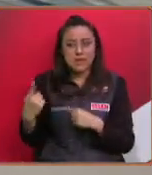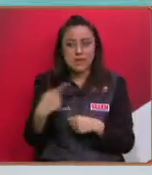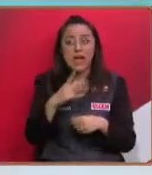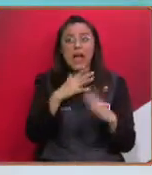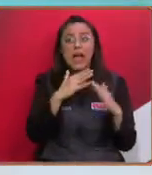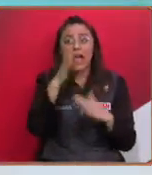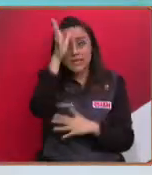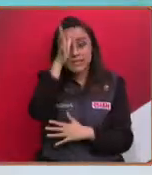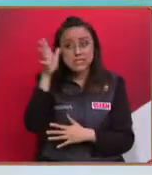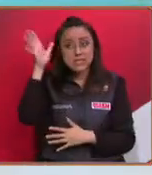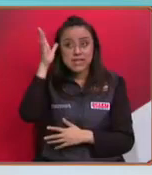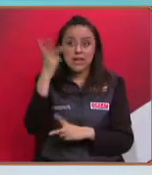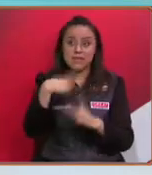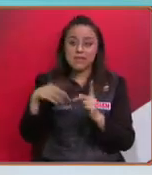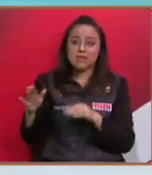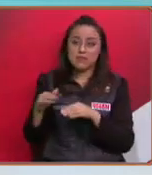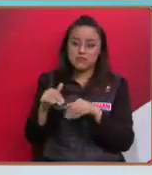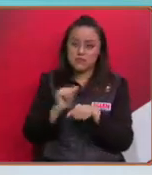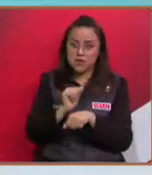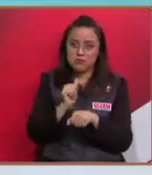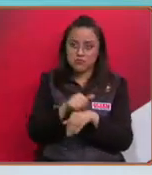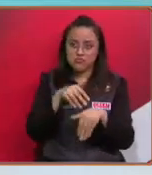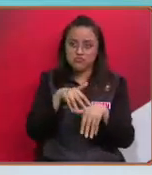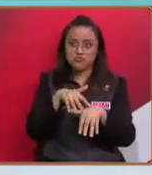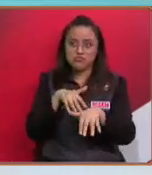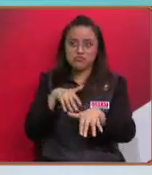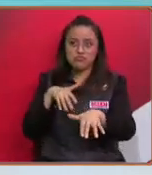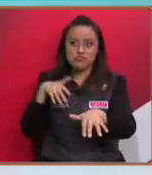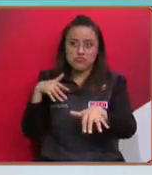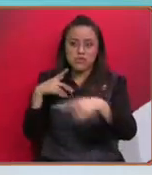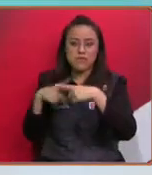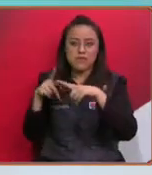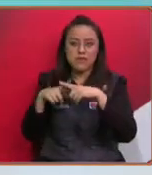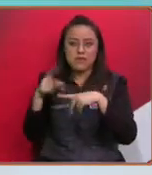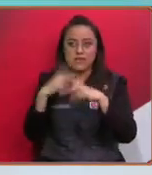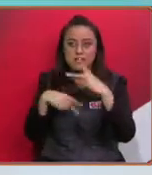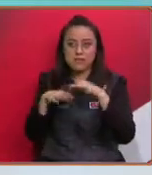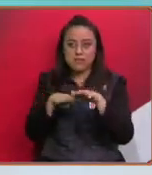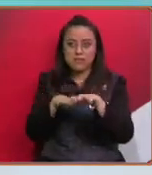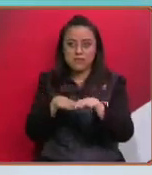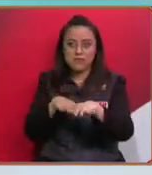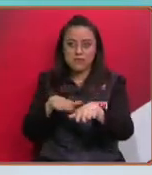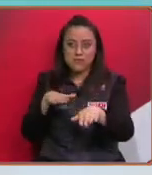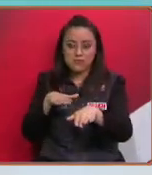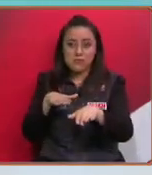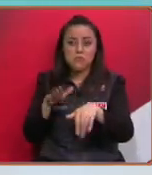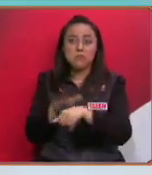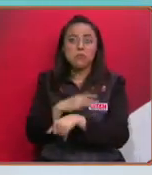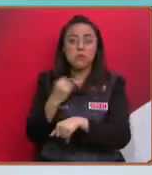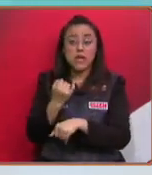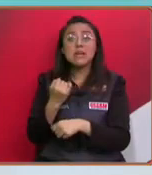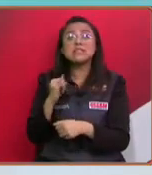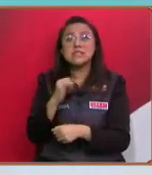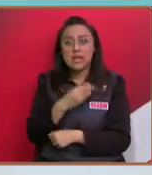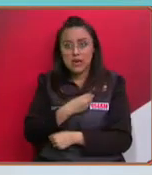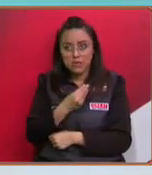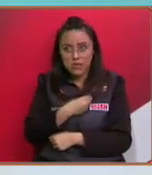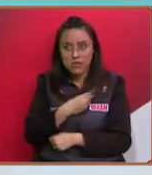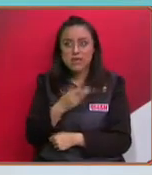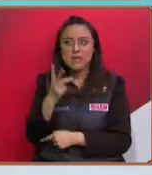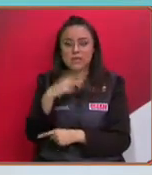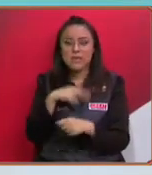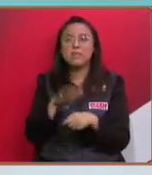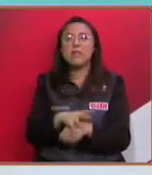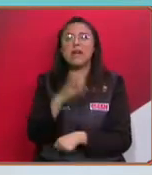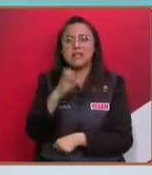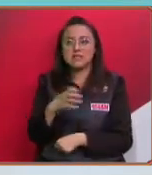camino para Azteca, ya están entrando a Azteca. Pobres Orón, no saben ni a las que vienen, porque cómo les van a aguantar, tú ya. No te preocupes por eso, bueno. Para